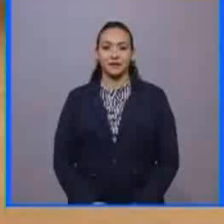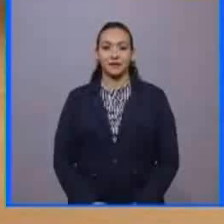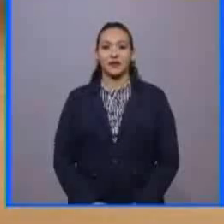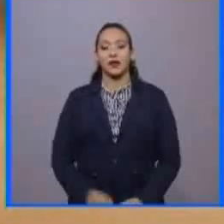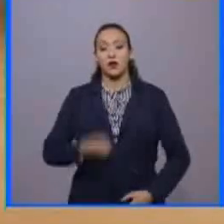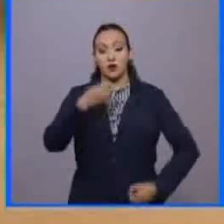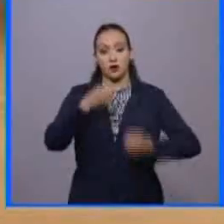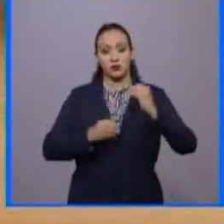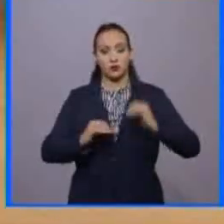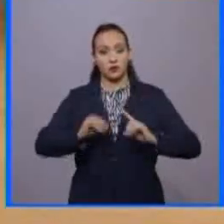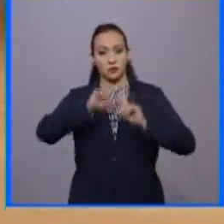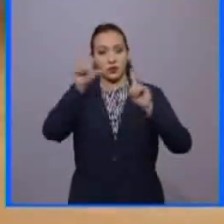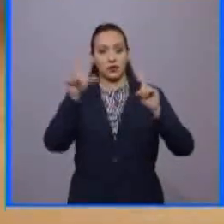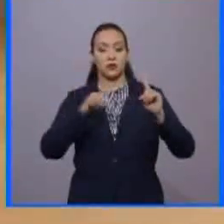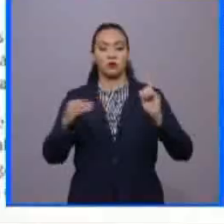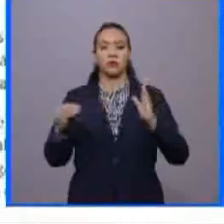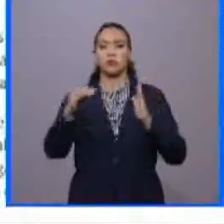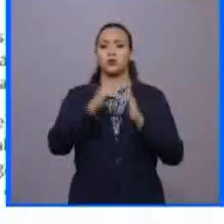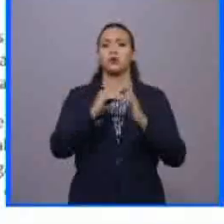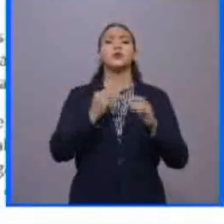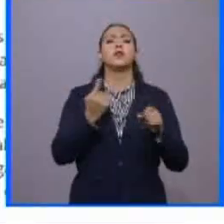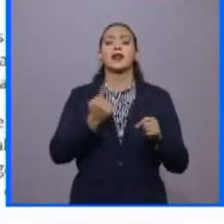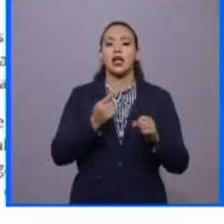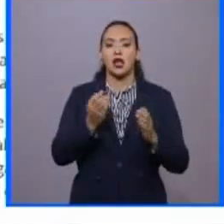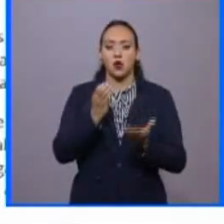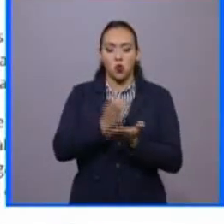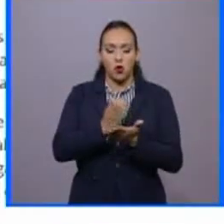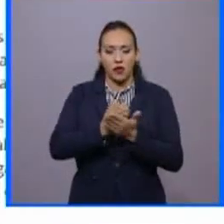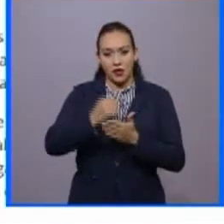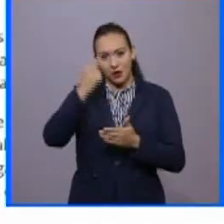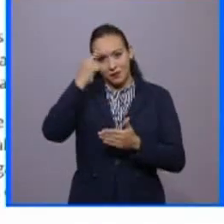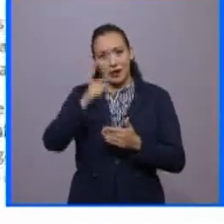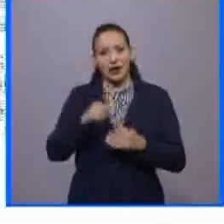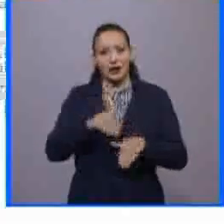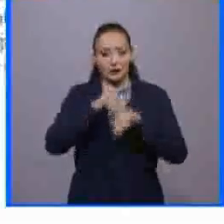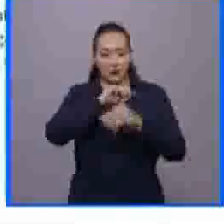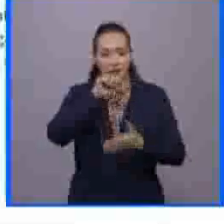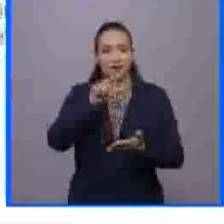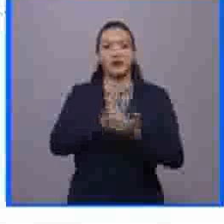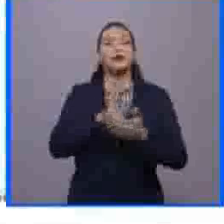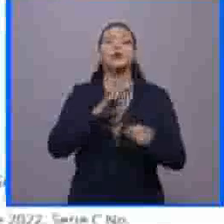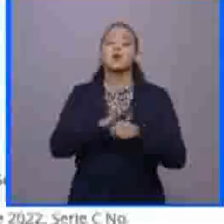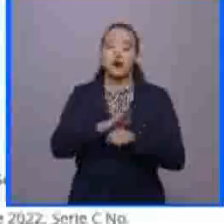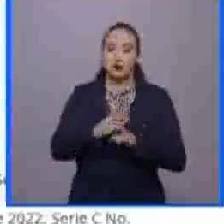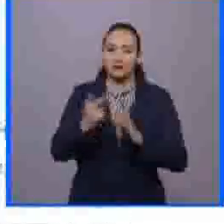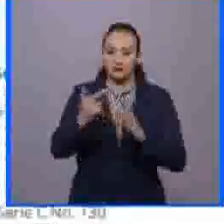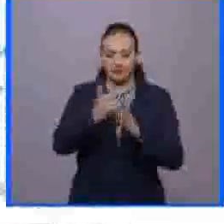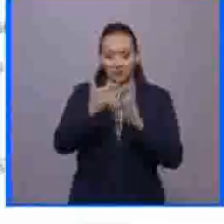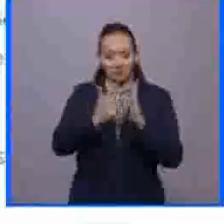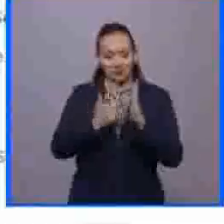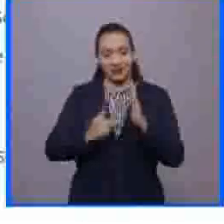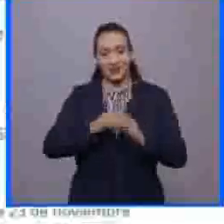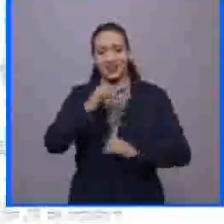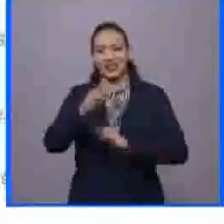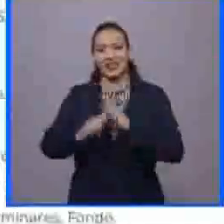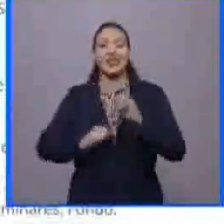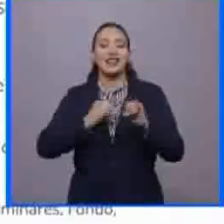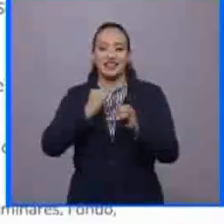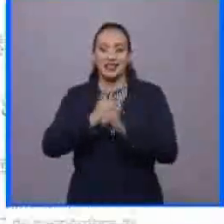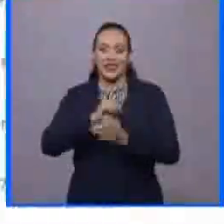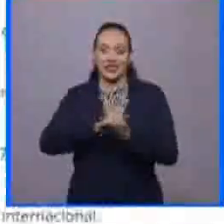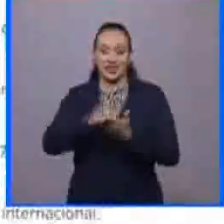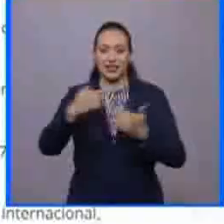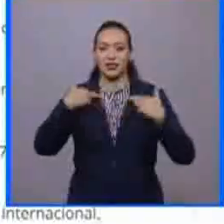Y la Suprema Corte puso a disposición el cuaderno de jurisprudencia de las líneas de precedentes de la Corte Interamericana de